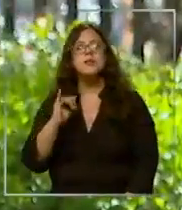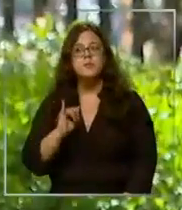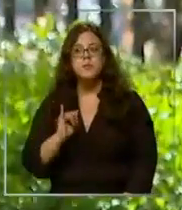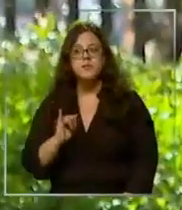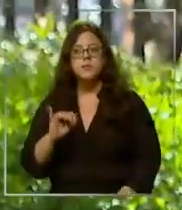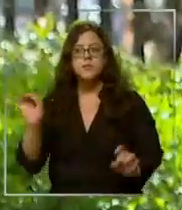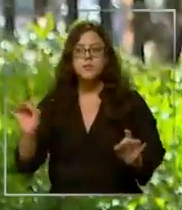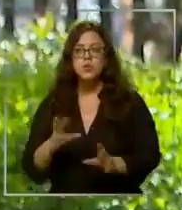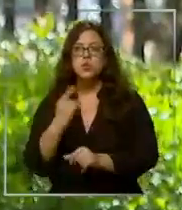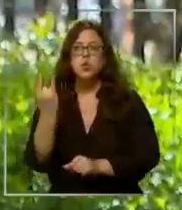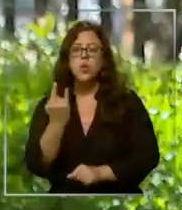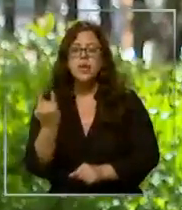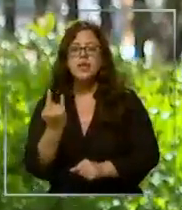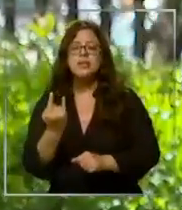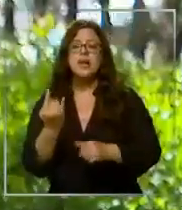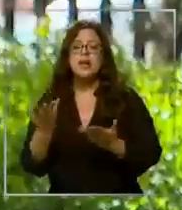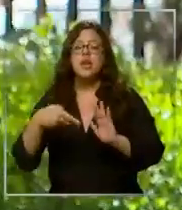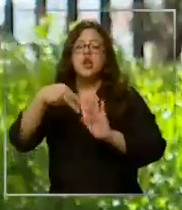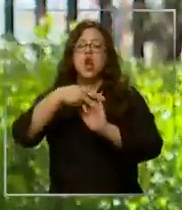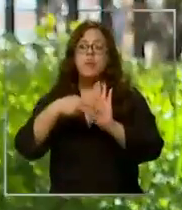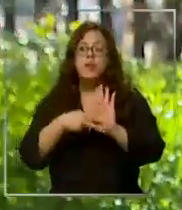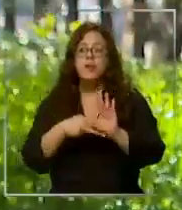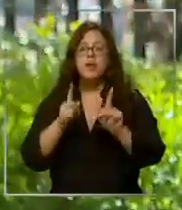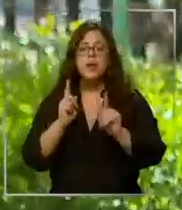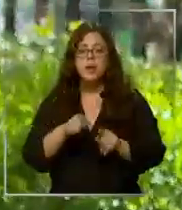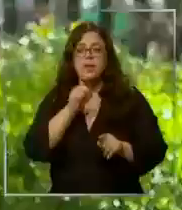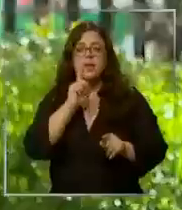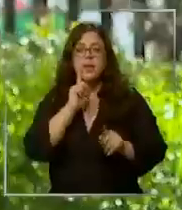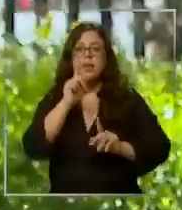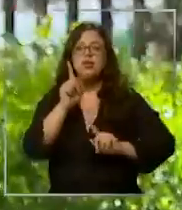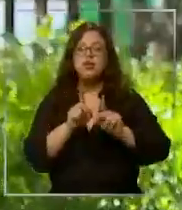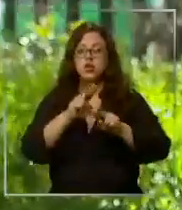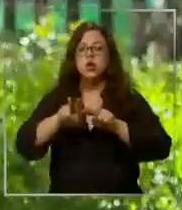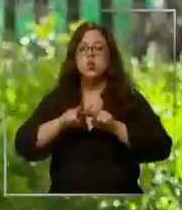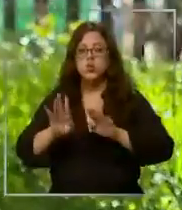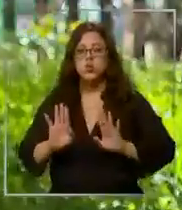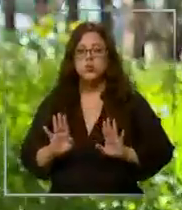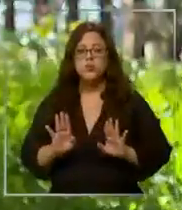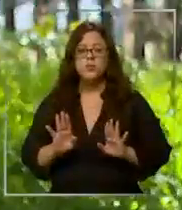Ante una emergencia siempre la normativa debería contemplar alguna solución.